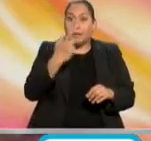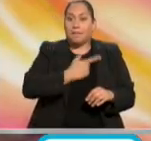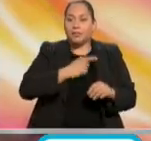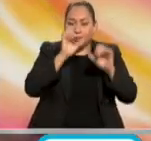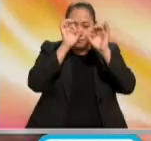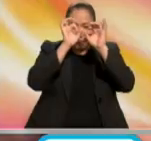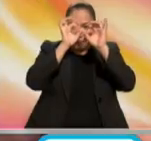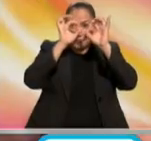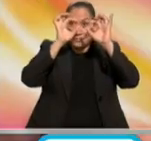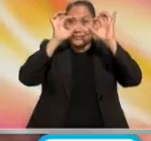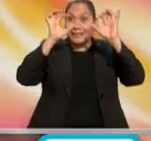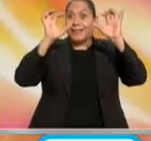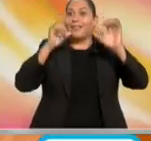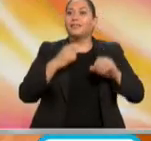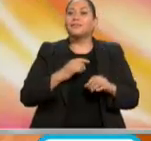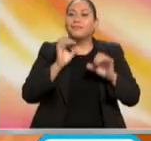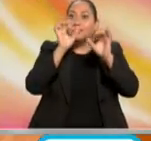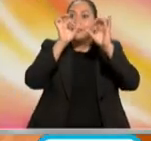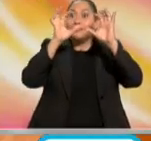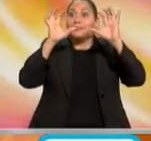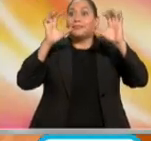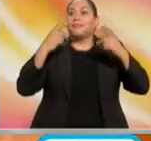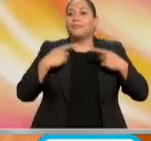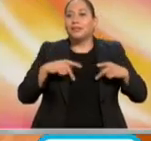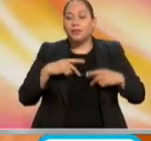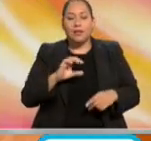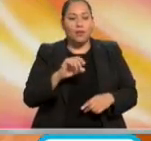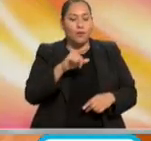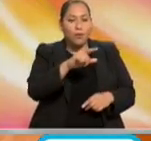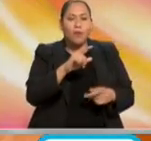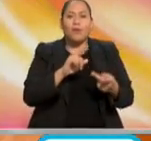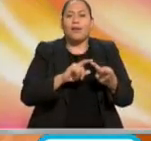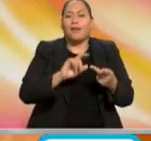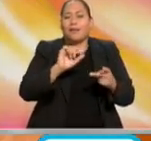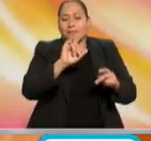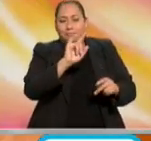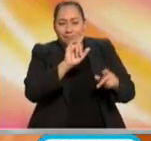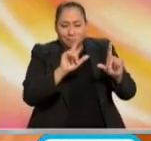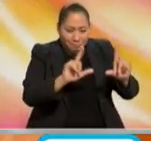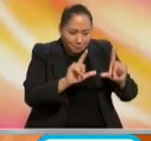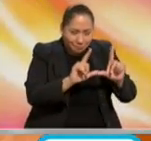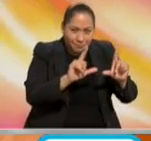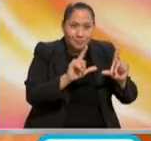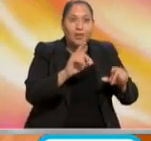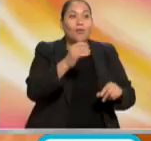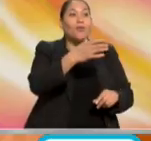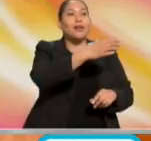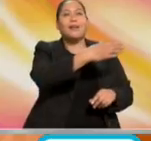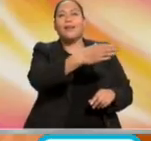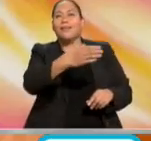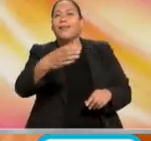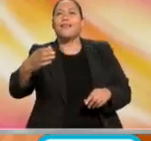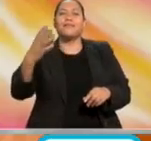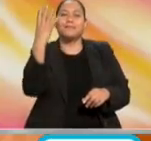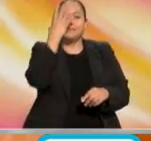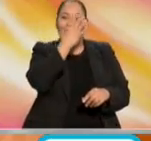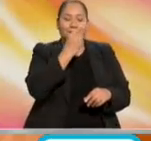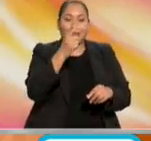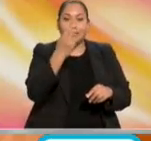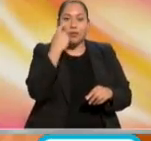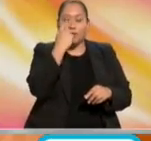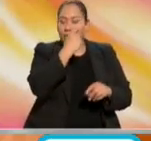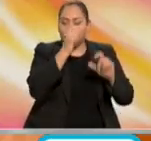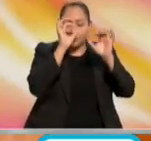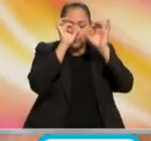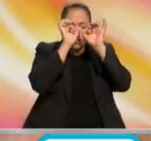¿no? Mira. Puede ser una persona, puede ser un gadget, puede ser un paisaje. De hecho, está demostrado